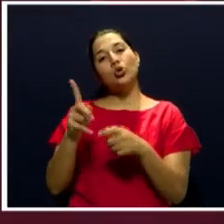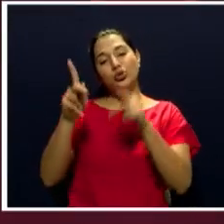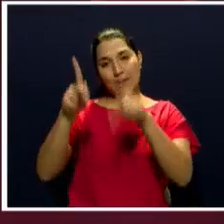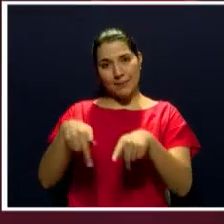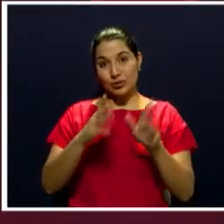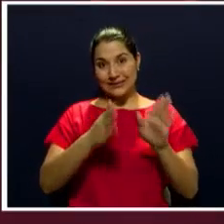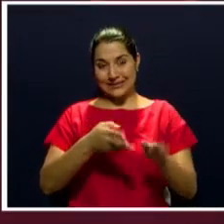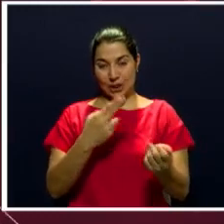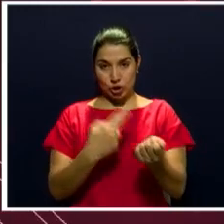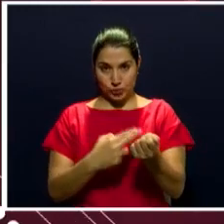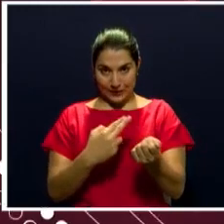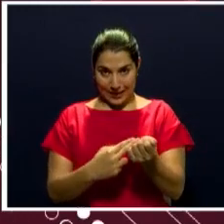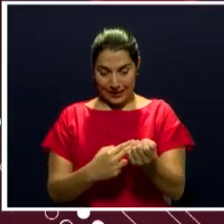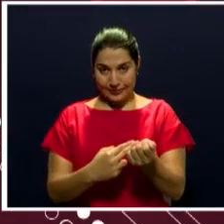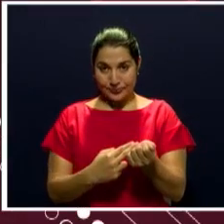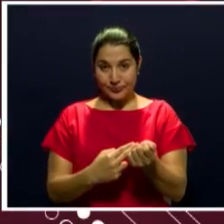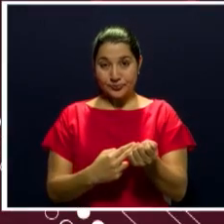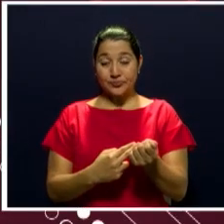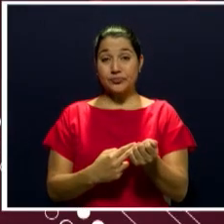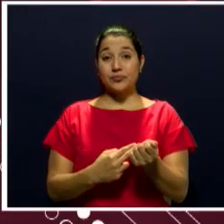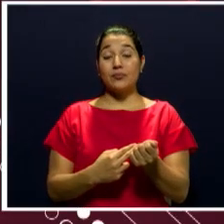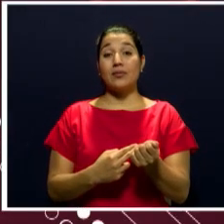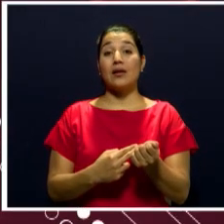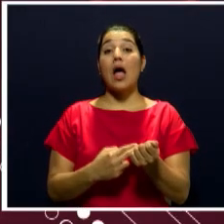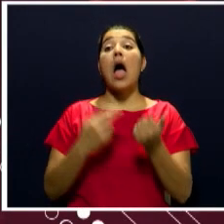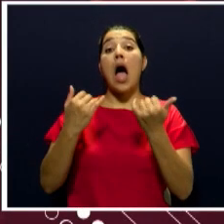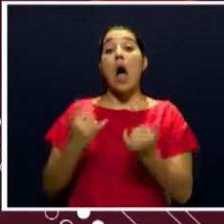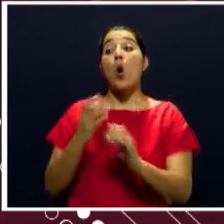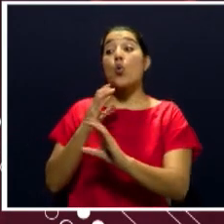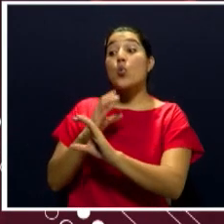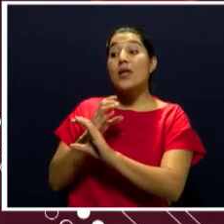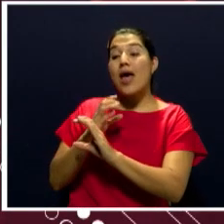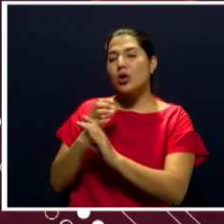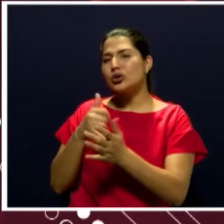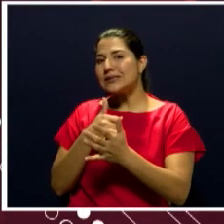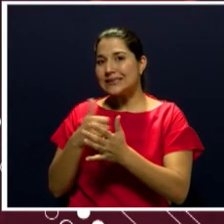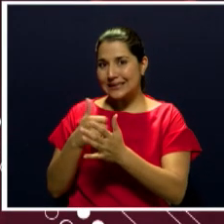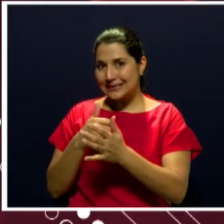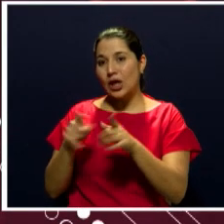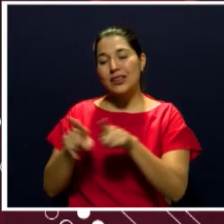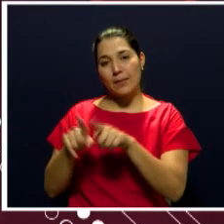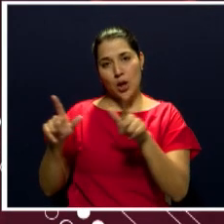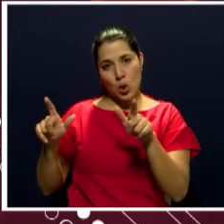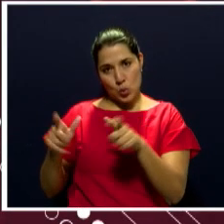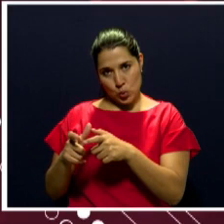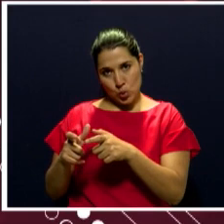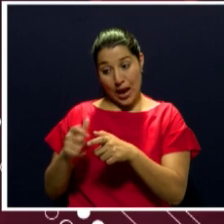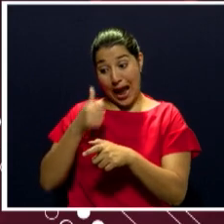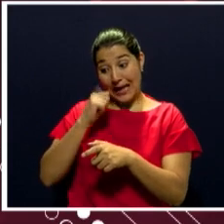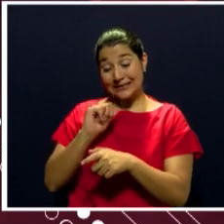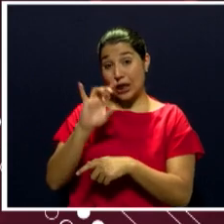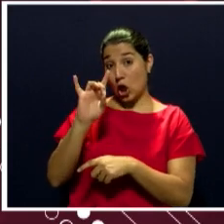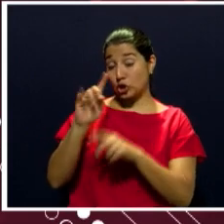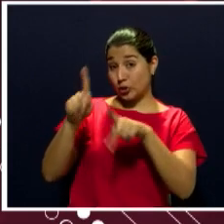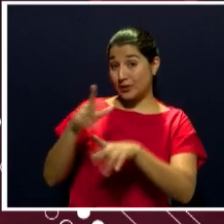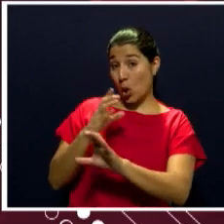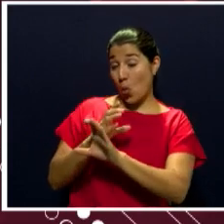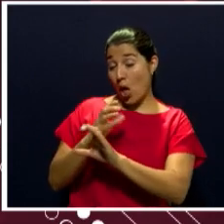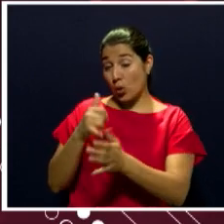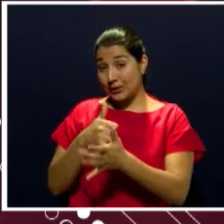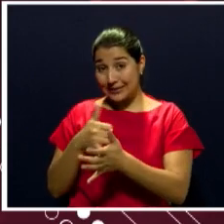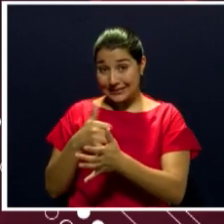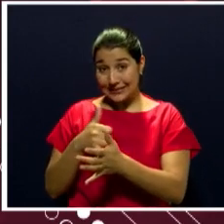personas internadas. La cifra que bajó fue la de cuidados intensivos, porque ayer teníamos a 8 personas en cuidados